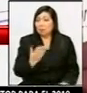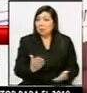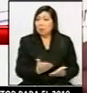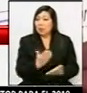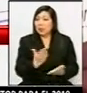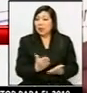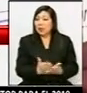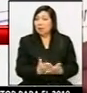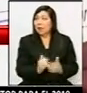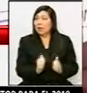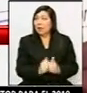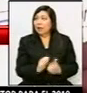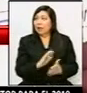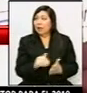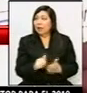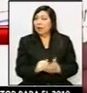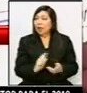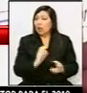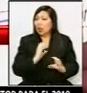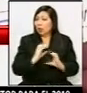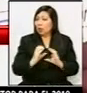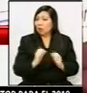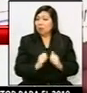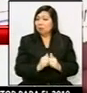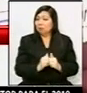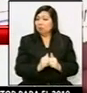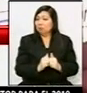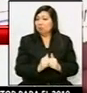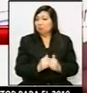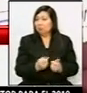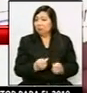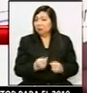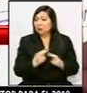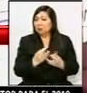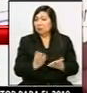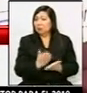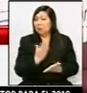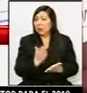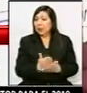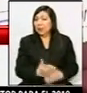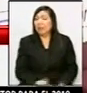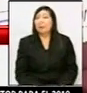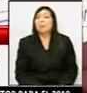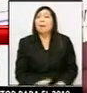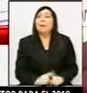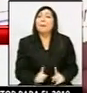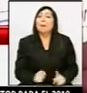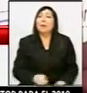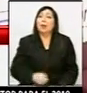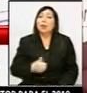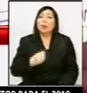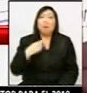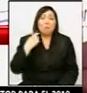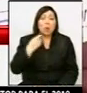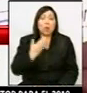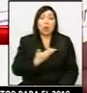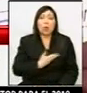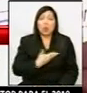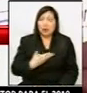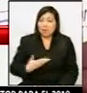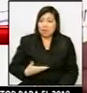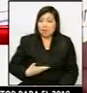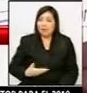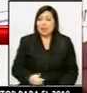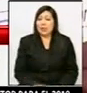Le comunico que Tolapalca quiere conversar, los pobladores de Tolapalca quieren resolver el problema, pero las autoridades de Puno, el gobernador y